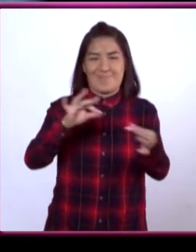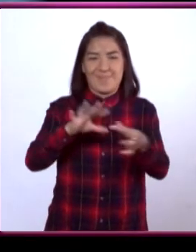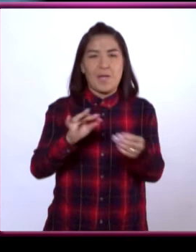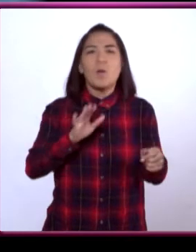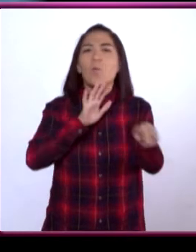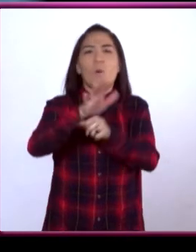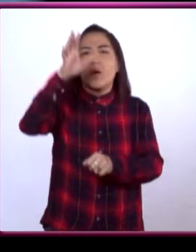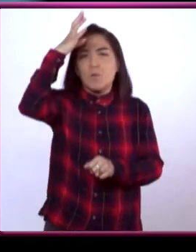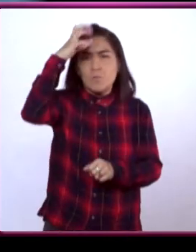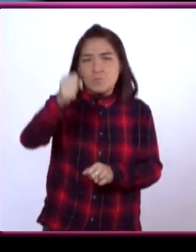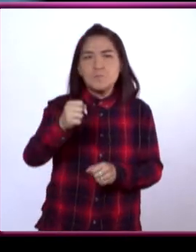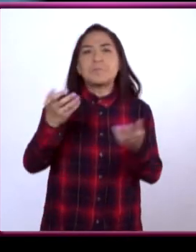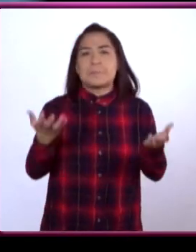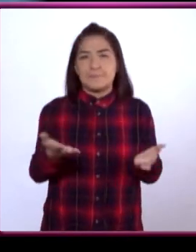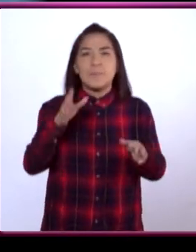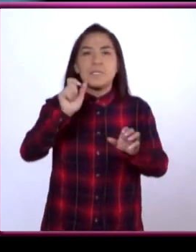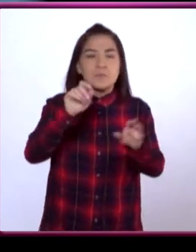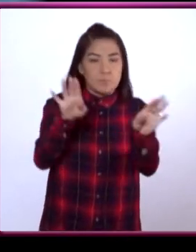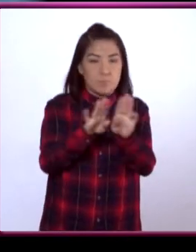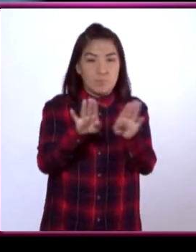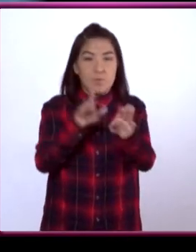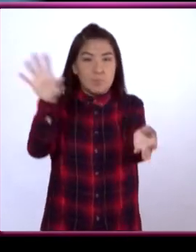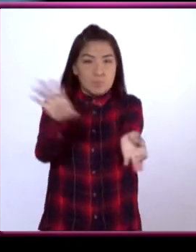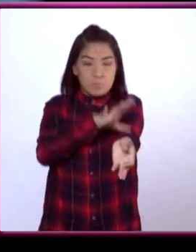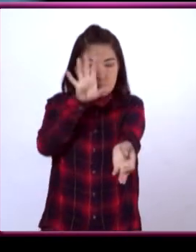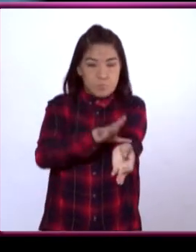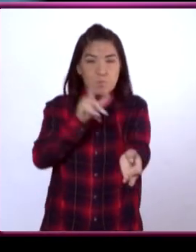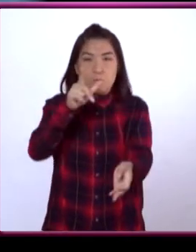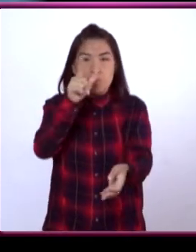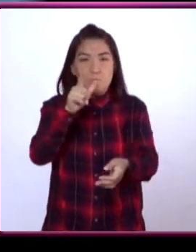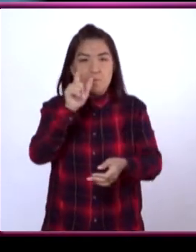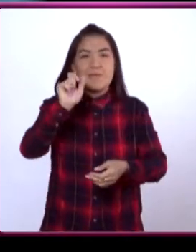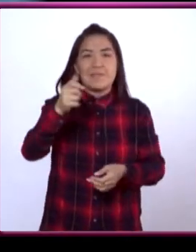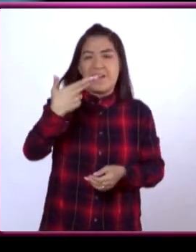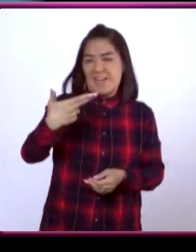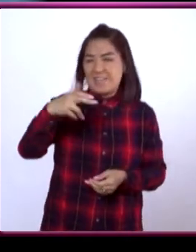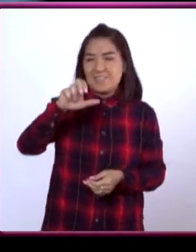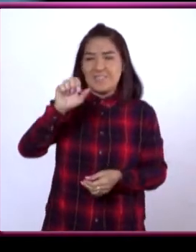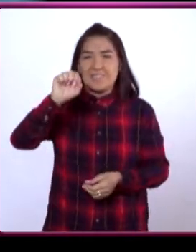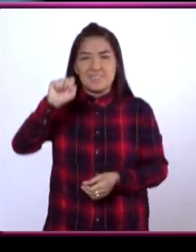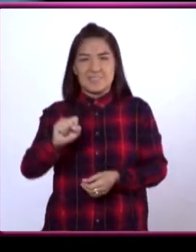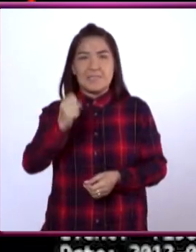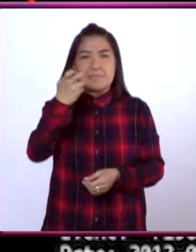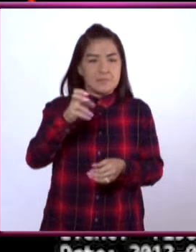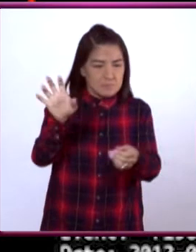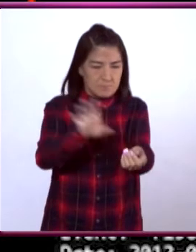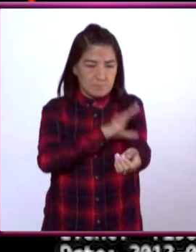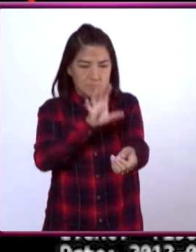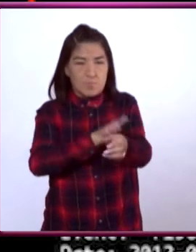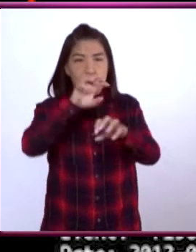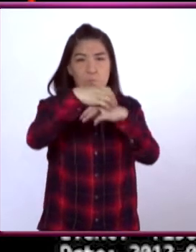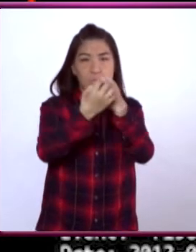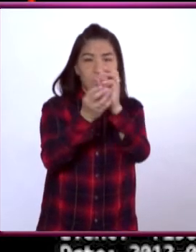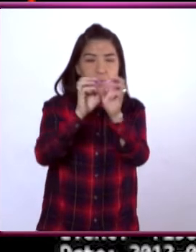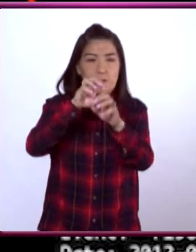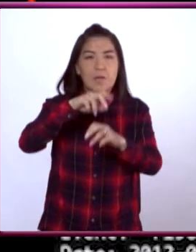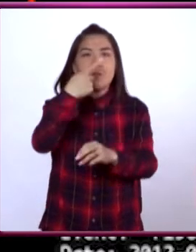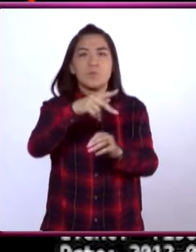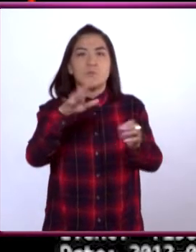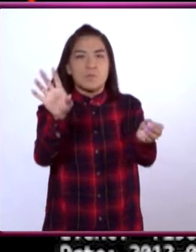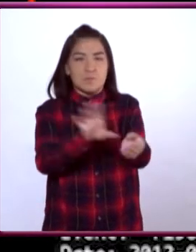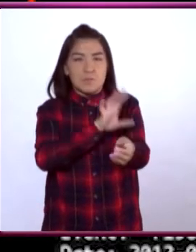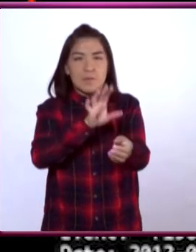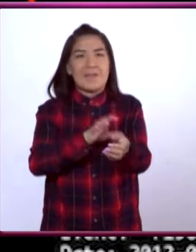mencioné, el concepto más básico es, hacemos pasar una partícula cargada, en el caso del LHC son protones, una partícula cargada por